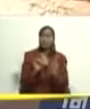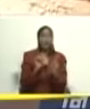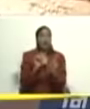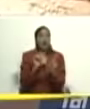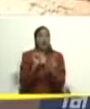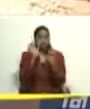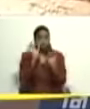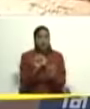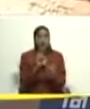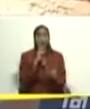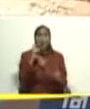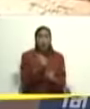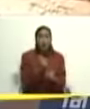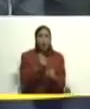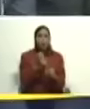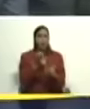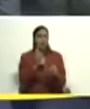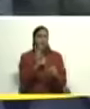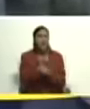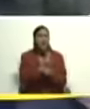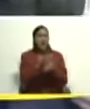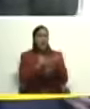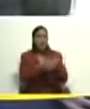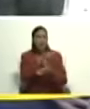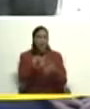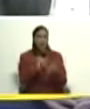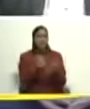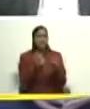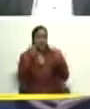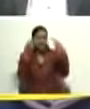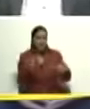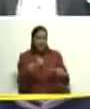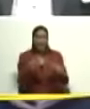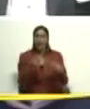la violencia, el enfrentamiento, la exclusión.